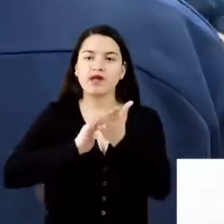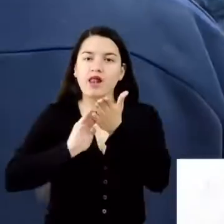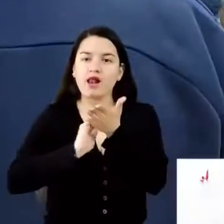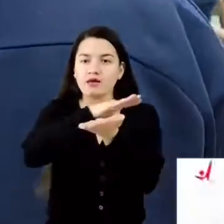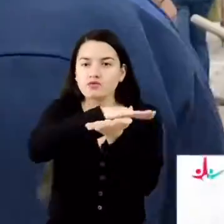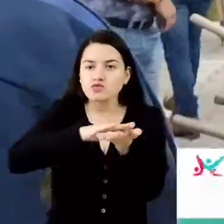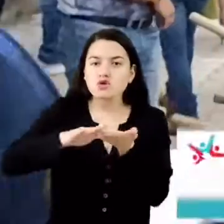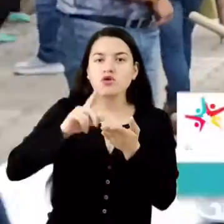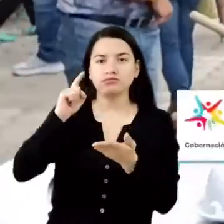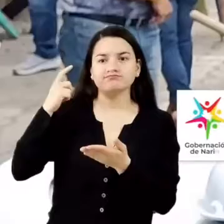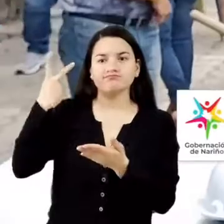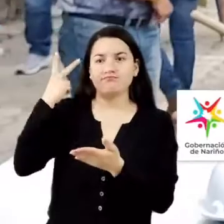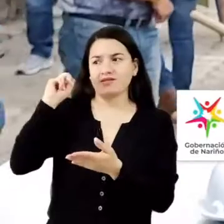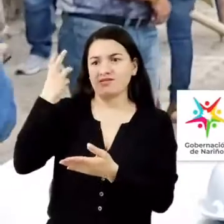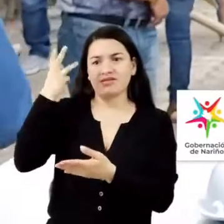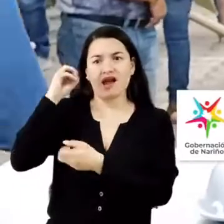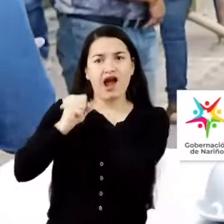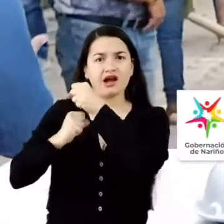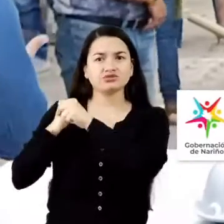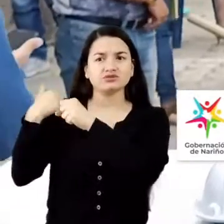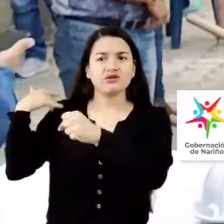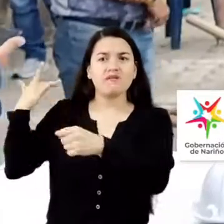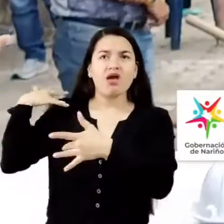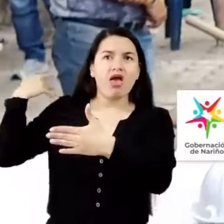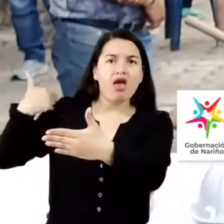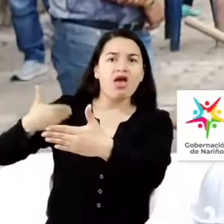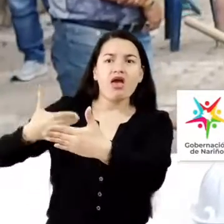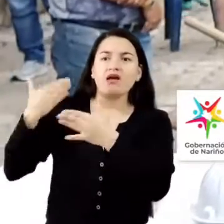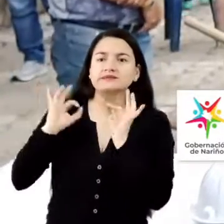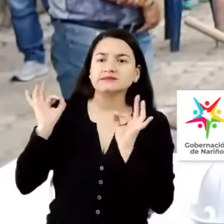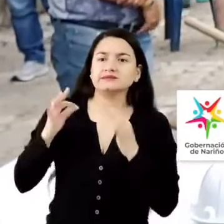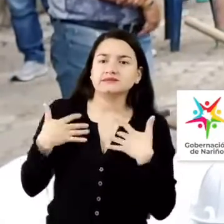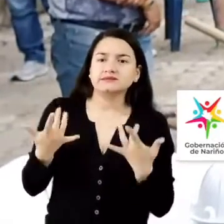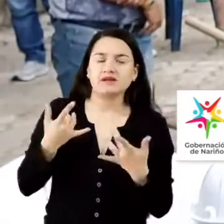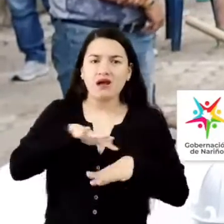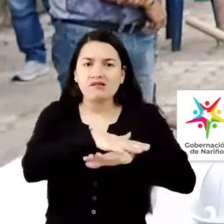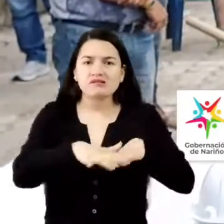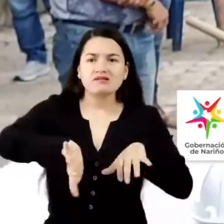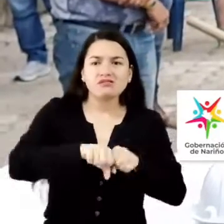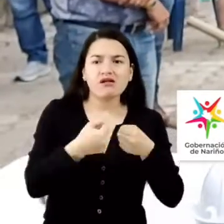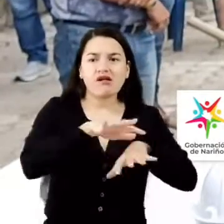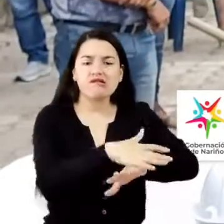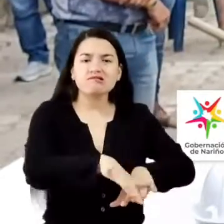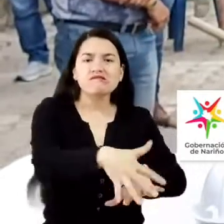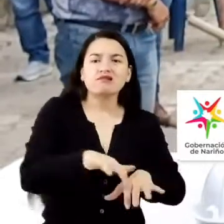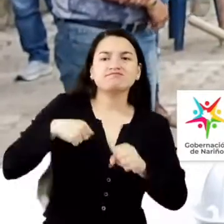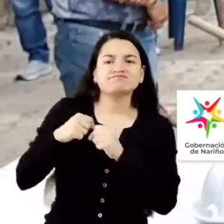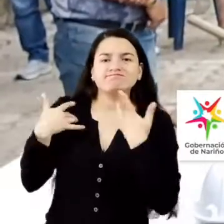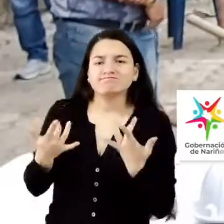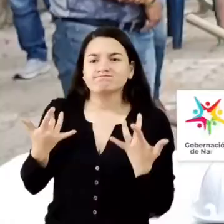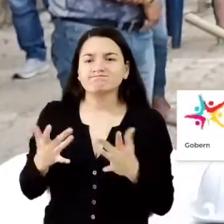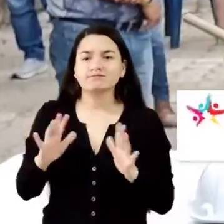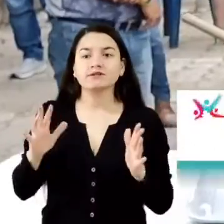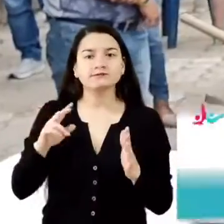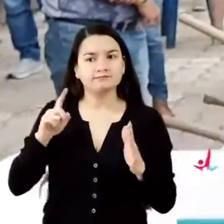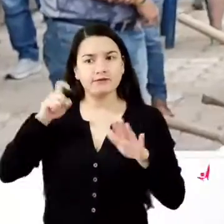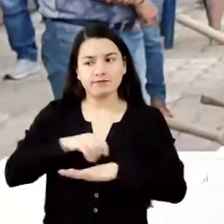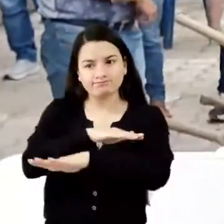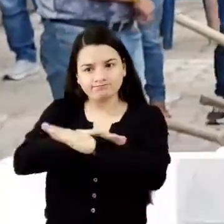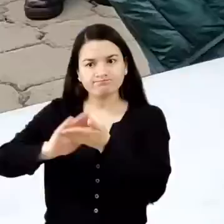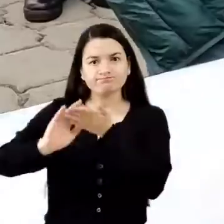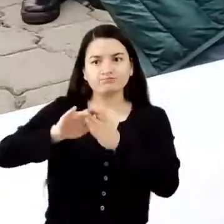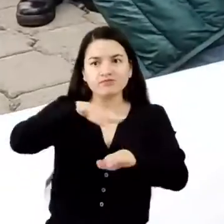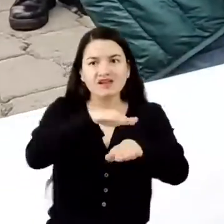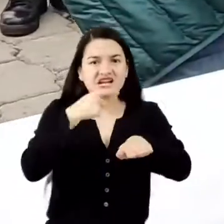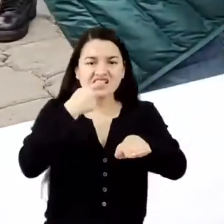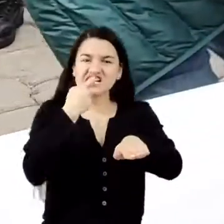importancia inigualable, la verdad. La comunidad de este municipio la había esperado durante muchos años. Yo creo que tal vez más de 20 años, si ustedes se pueden